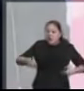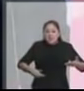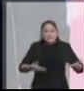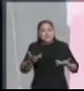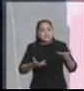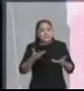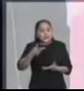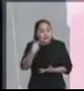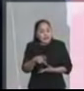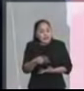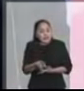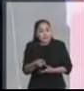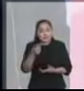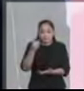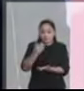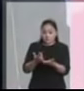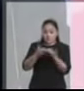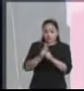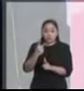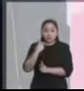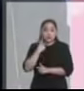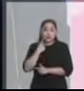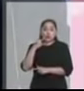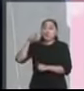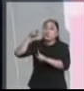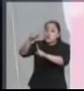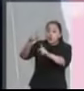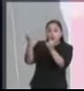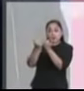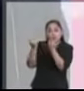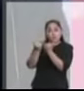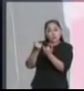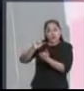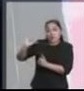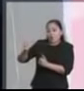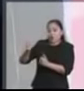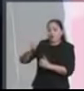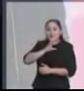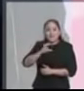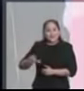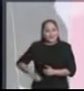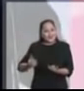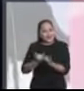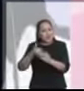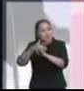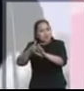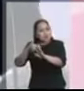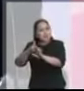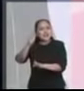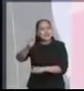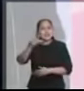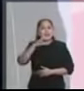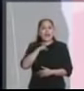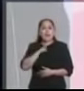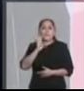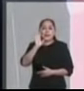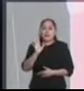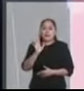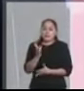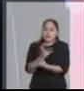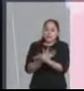No solamente los partidos, sino también usted ha sido señalado por sus oponentes por haber obtenido un